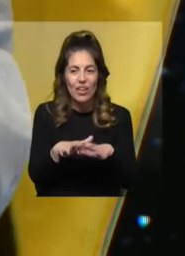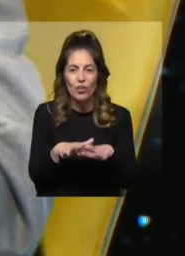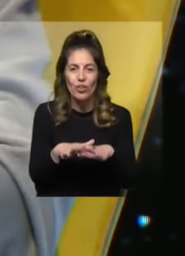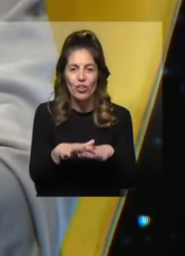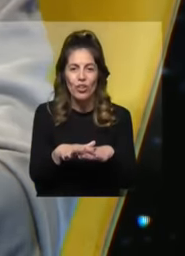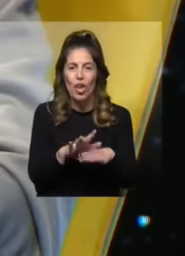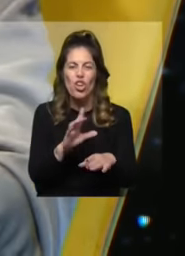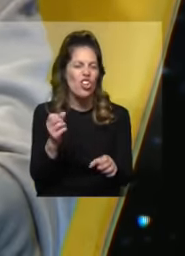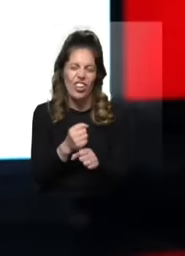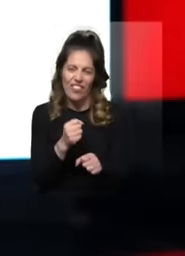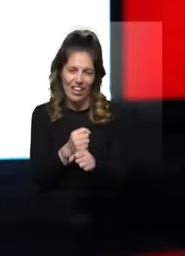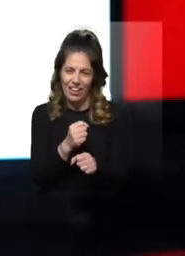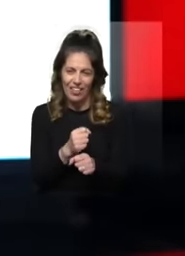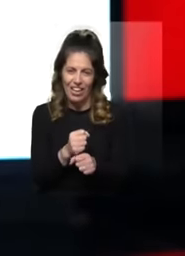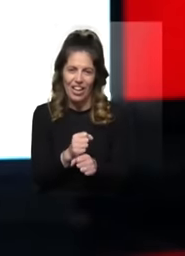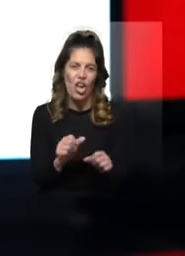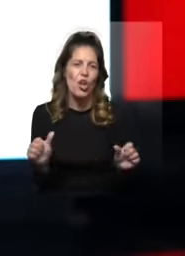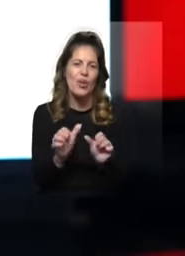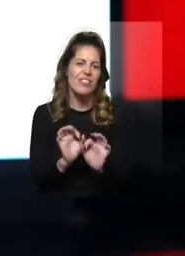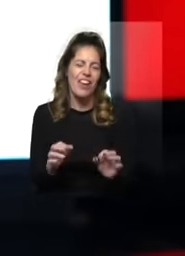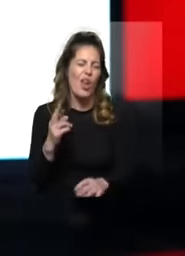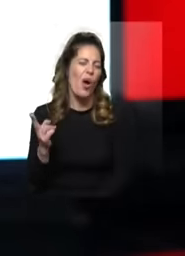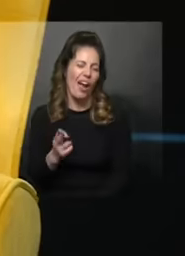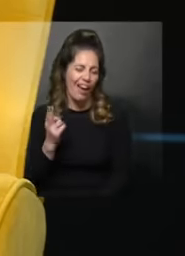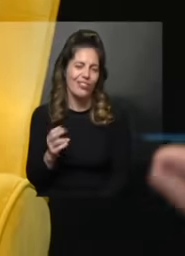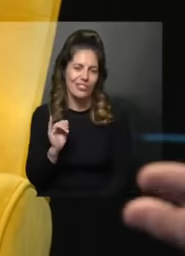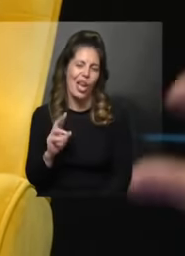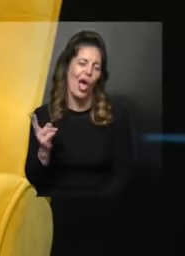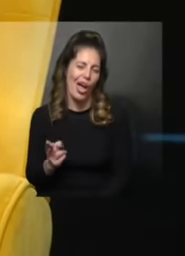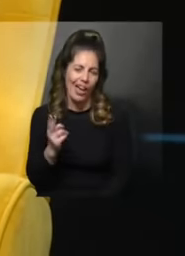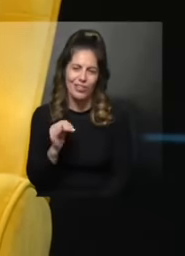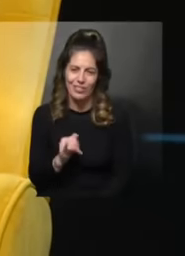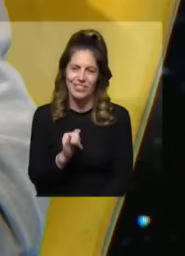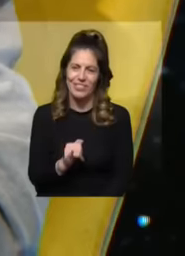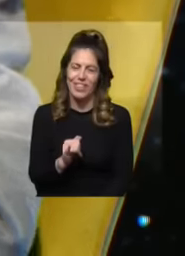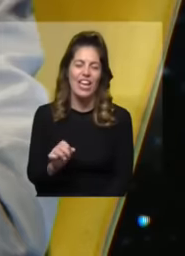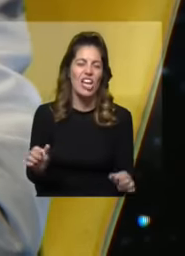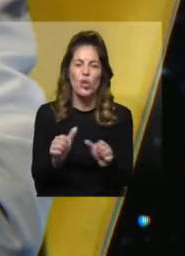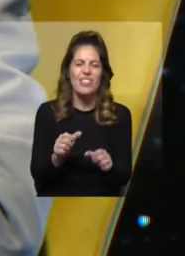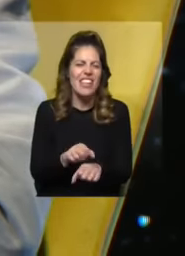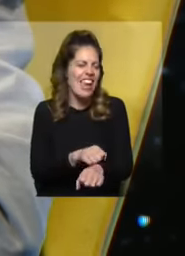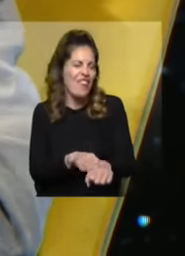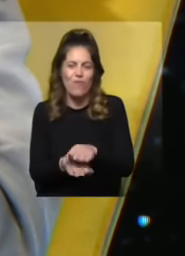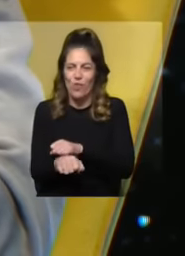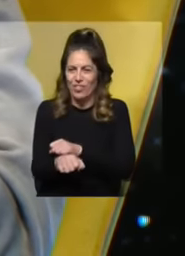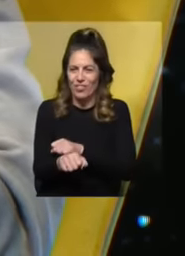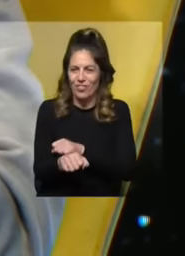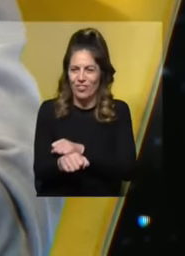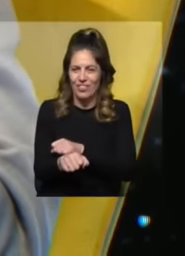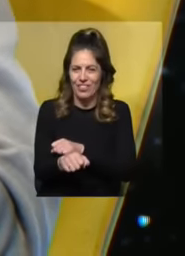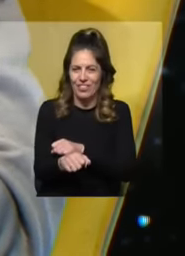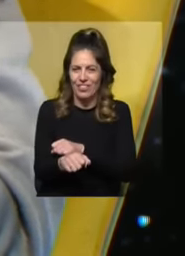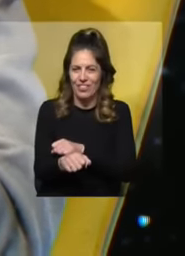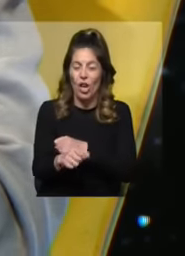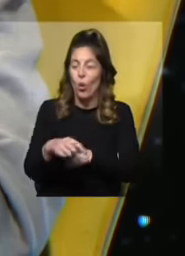no trabajaba. No hacían esfuerzos. Raros. ¿No? Los raros. Los raros, que no hacían esfuerzos. Y él,